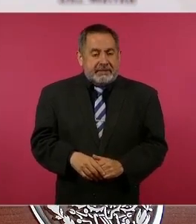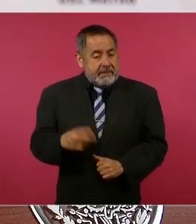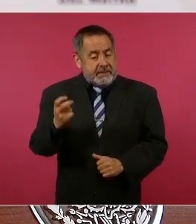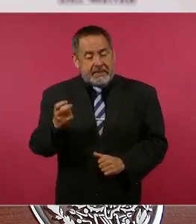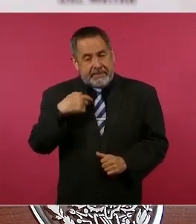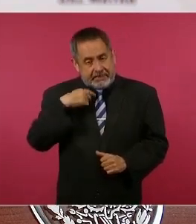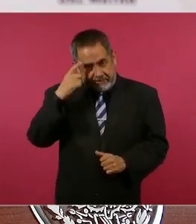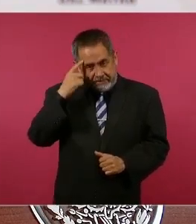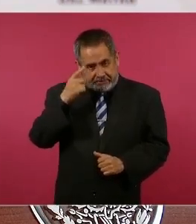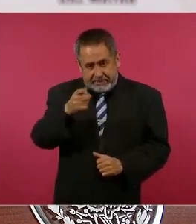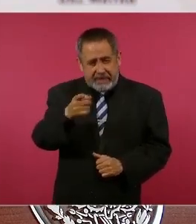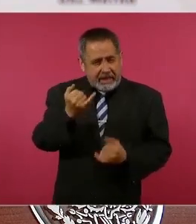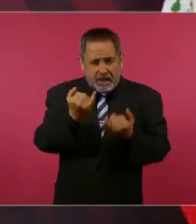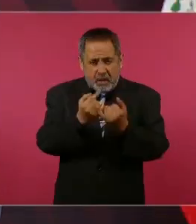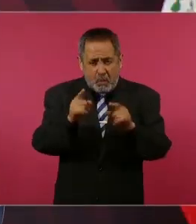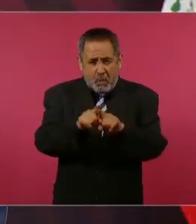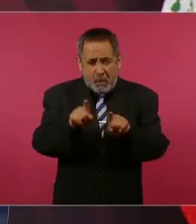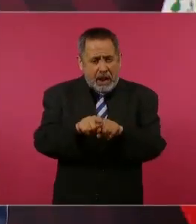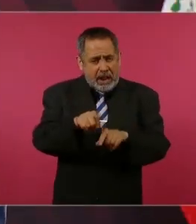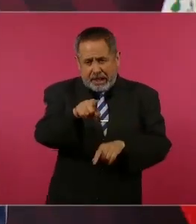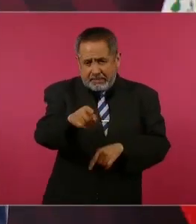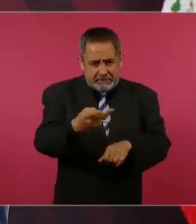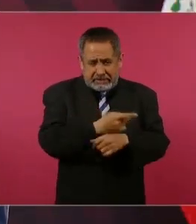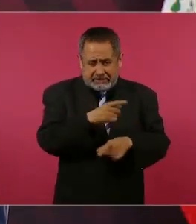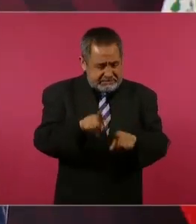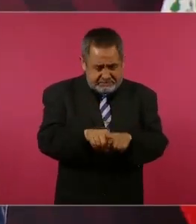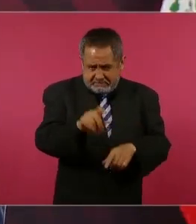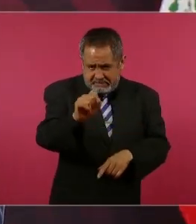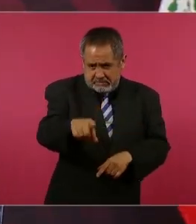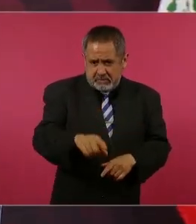Entonces, algo así pasó.